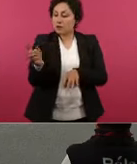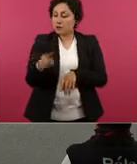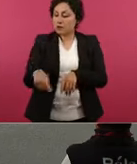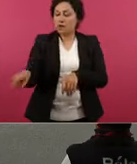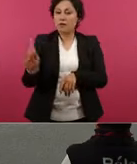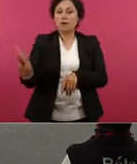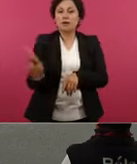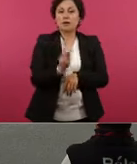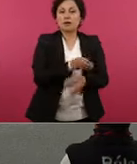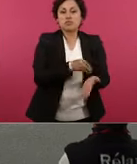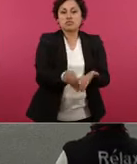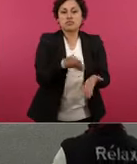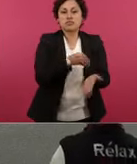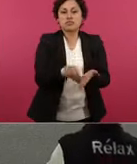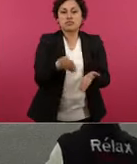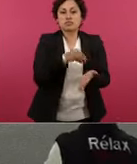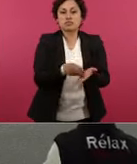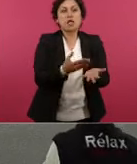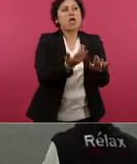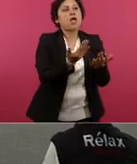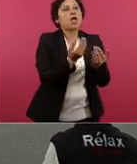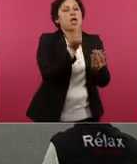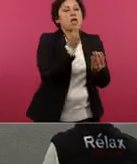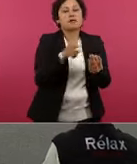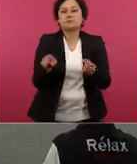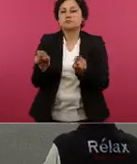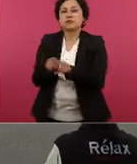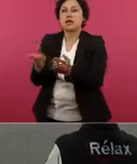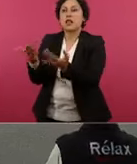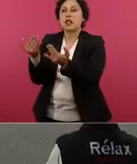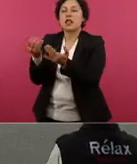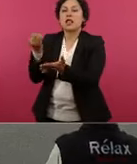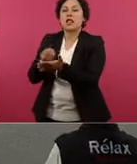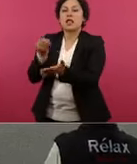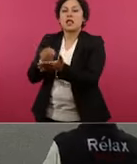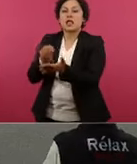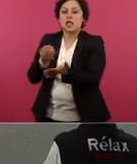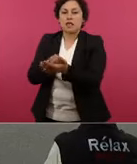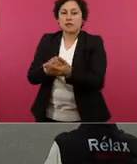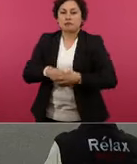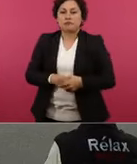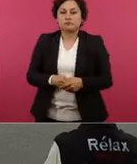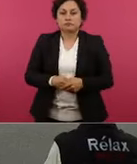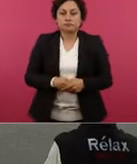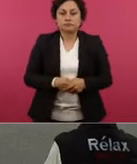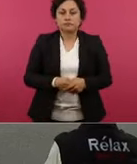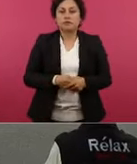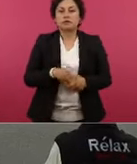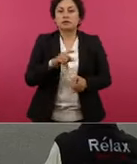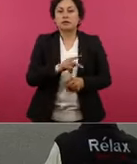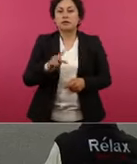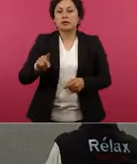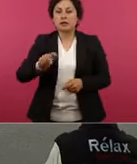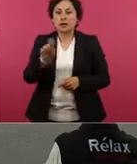A tiros de arcabuz, golpes de espada y soplos de